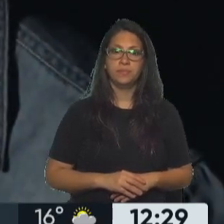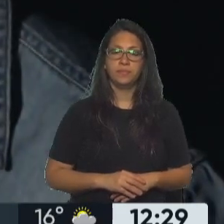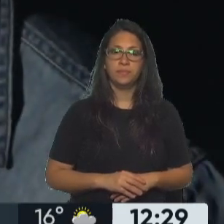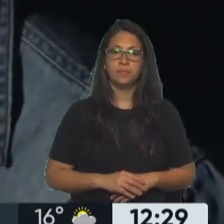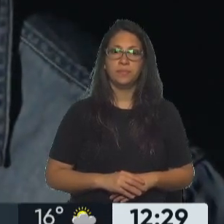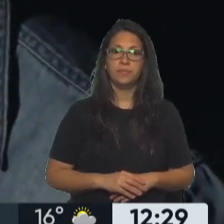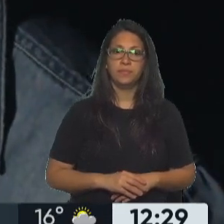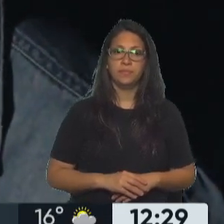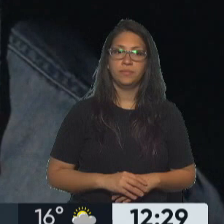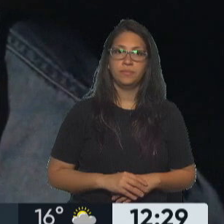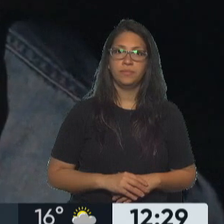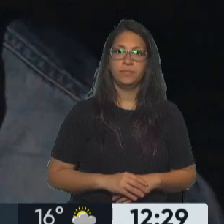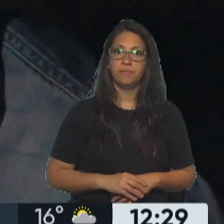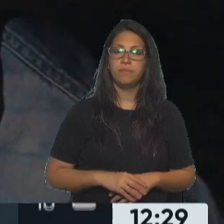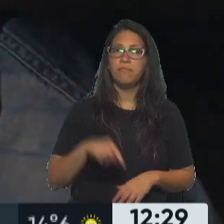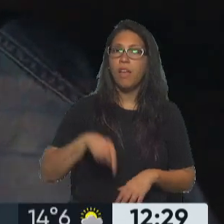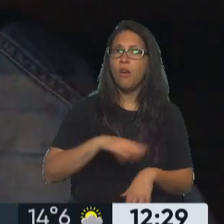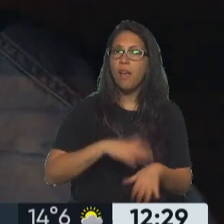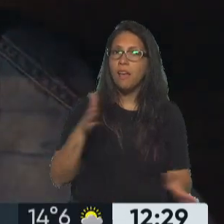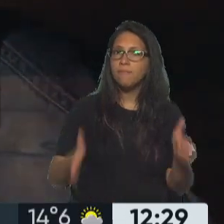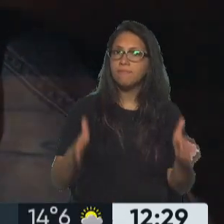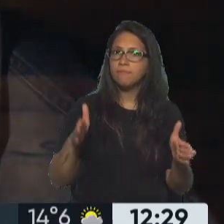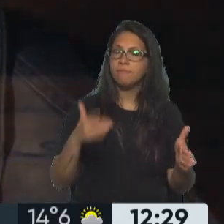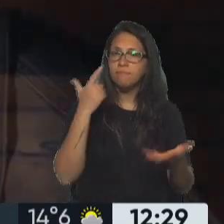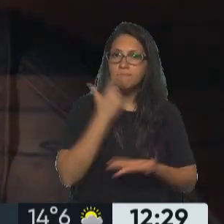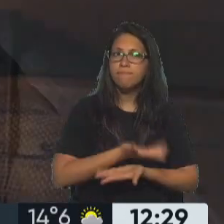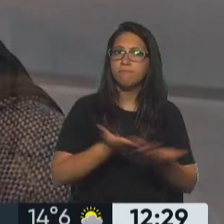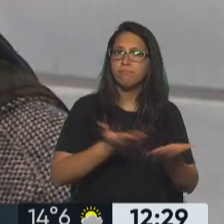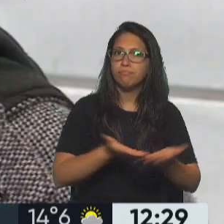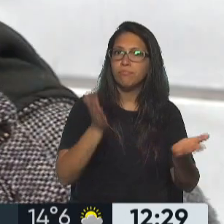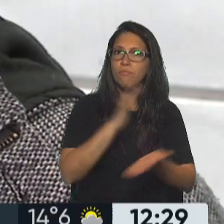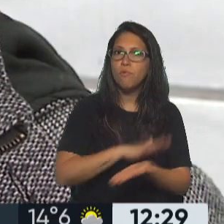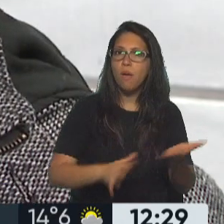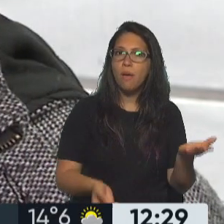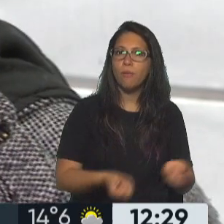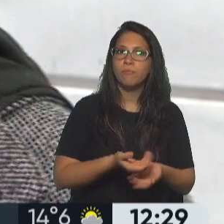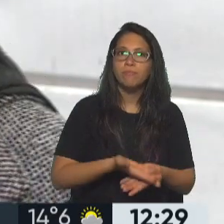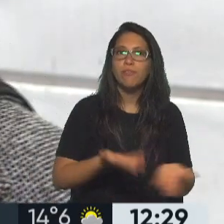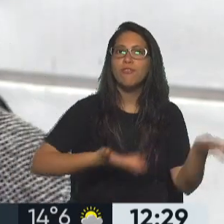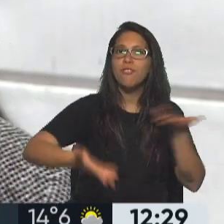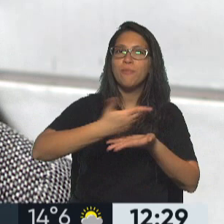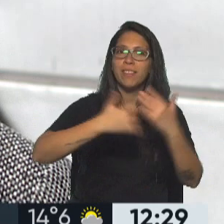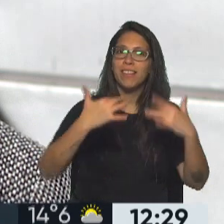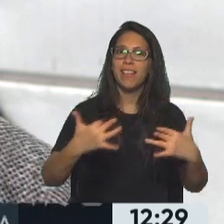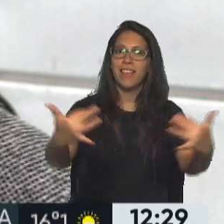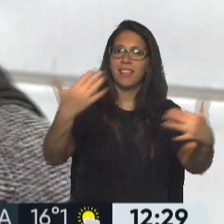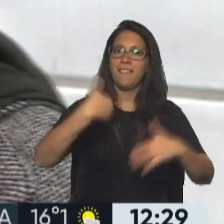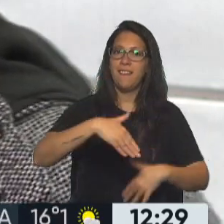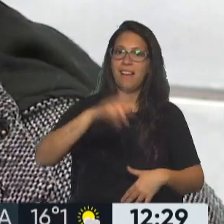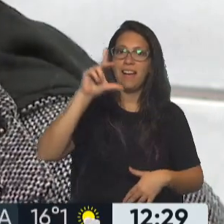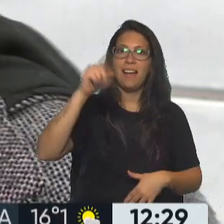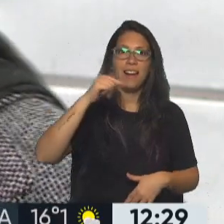correntada. Es un tiempo de una temporada de presentaciones, de compartir una vez más con el público. Se viene La